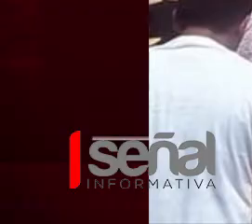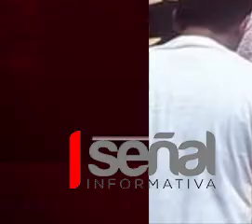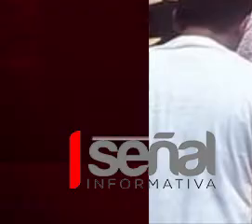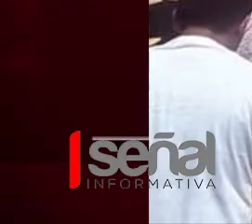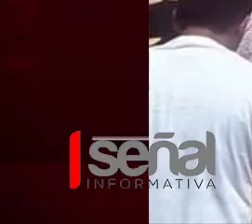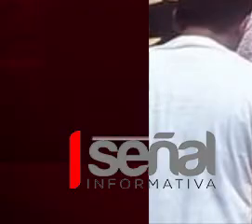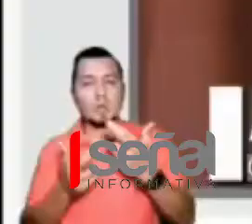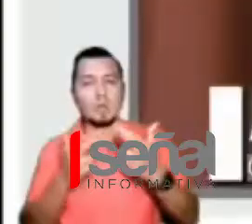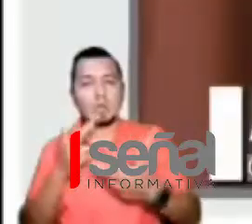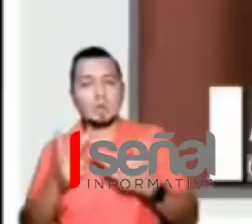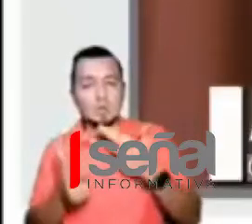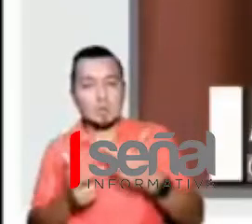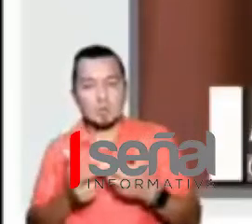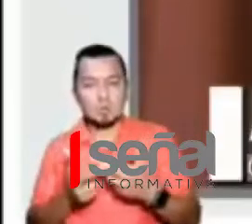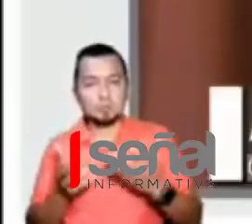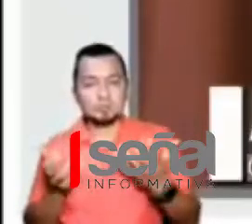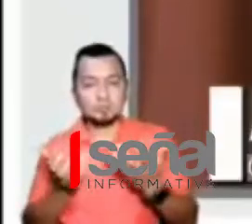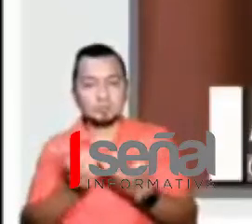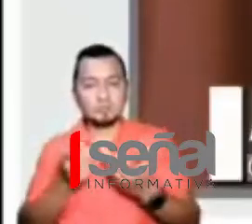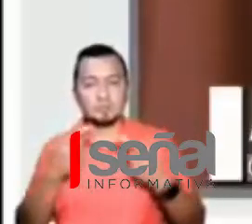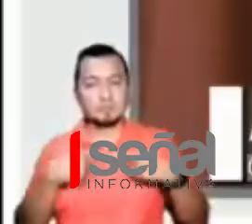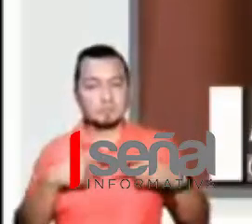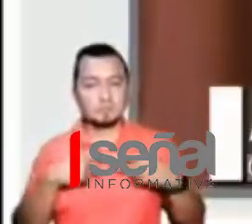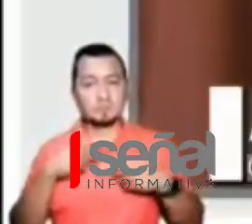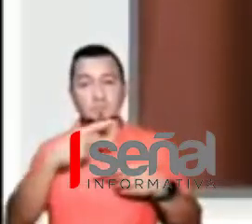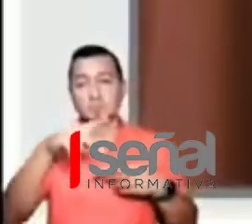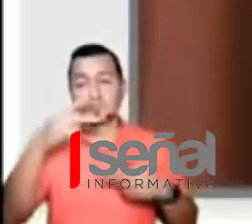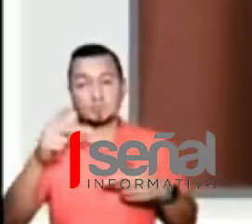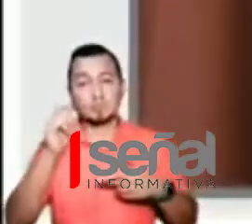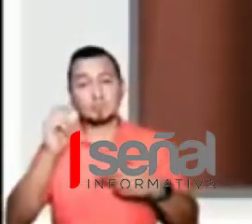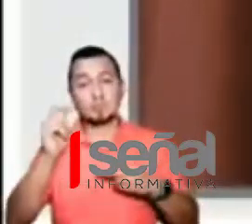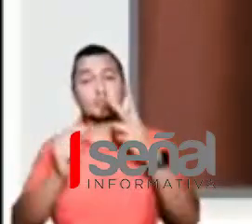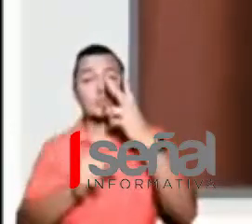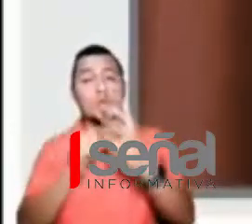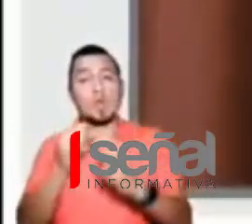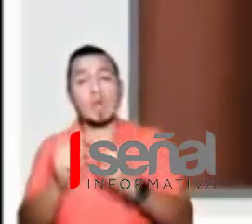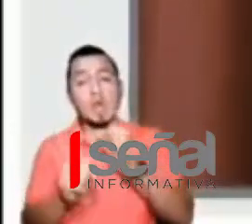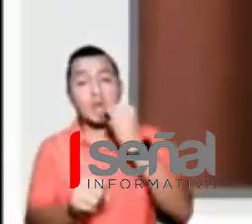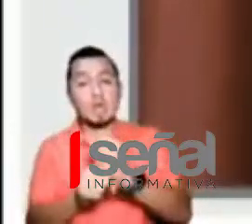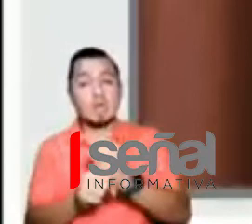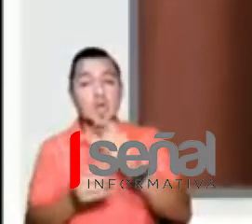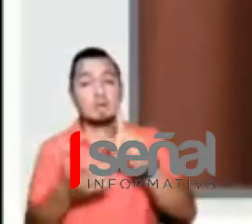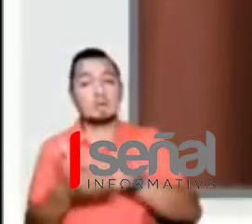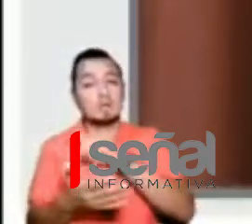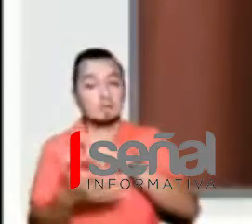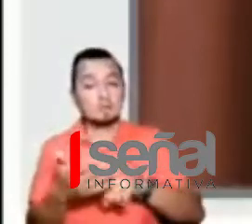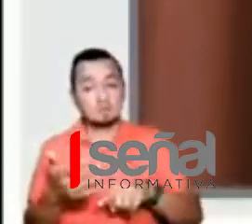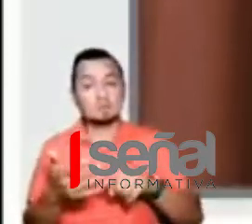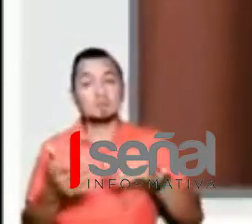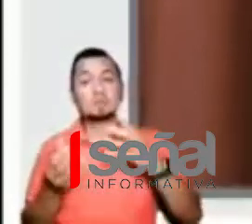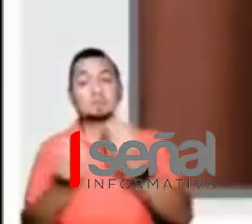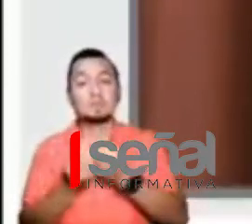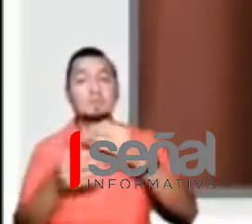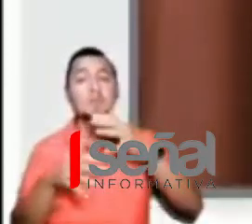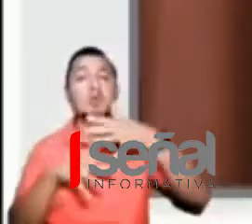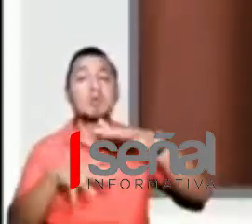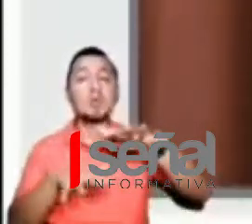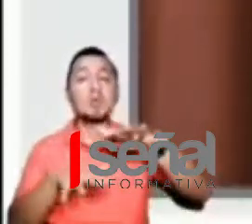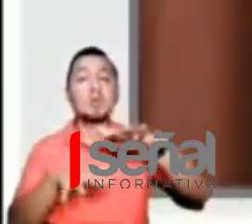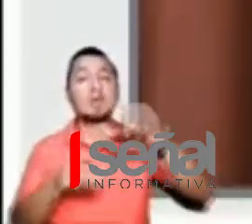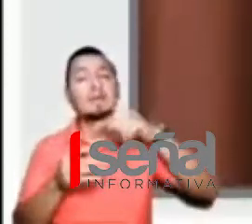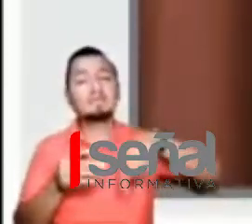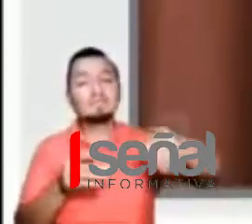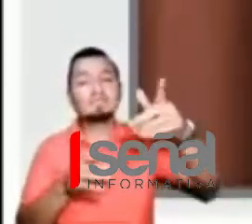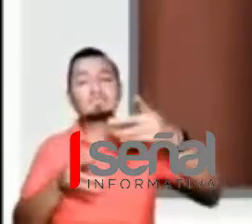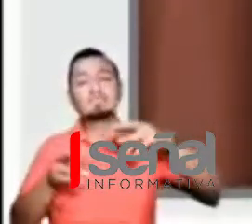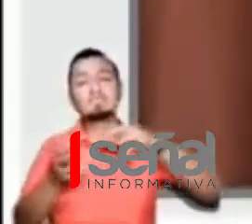quien adelantó que la seguridad de las procesiones será coordinada de manera conjunta entre los municipios participantes, autoridades de salud y eclesiásticas.